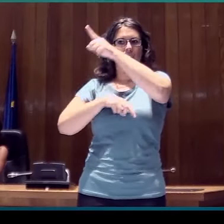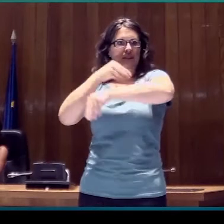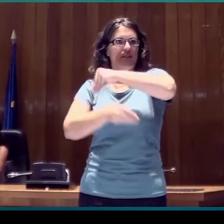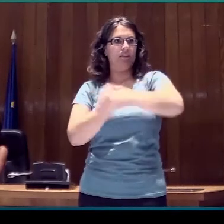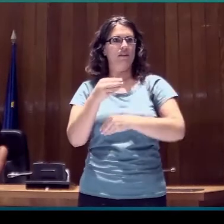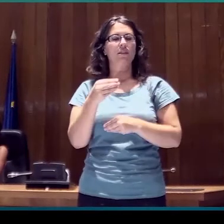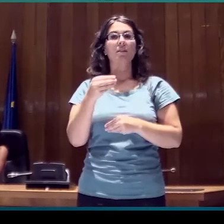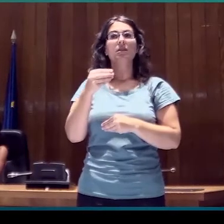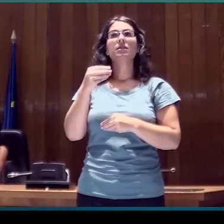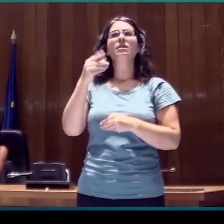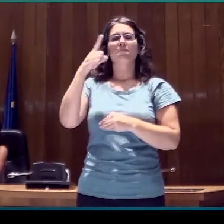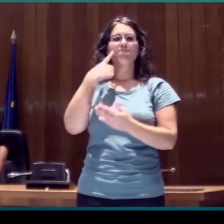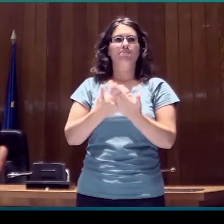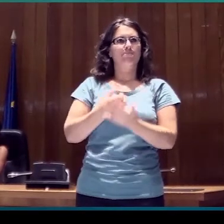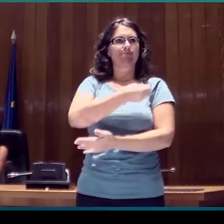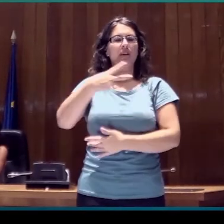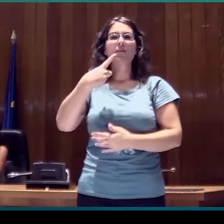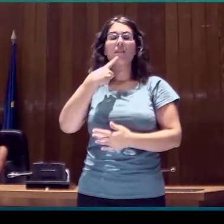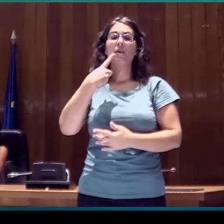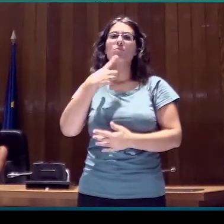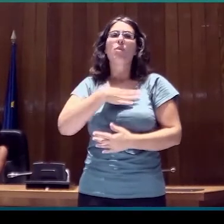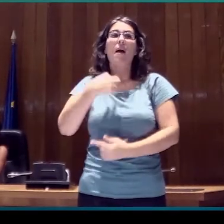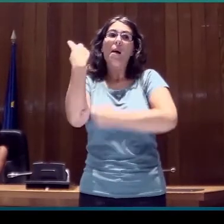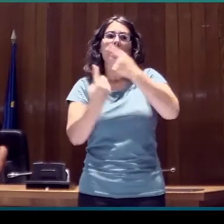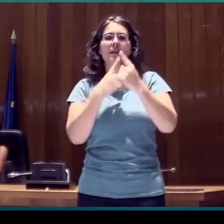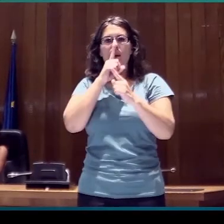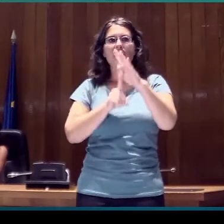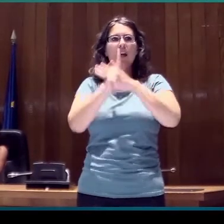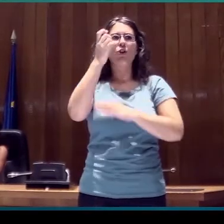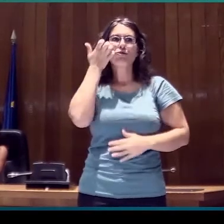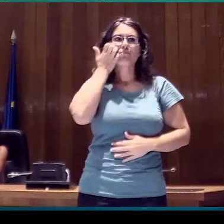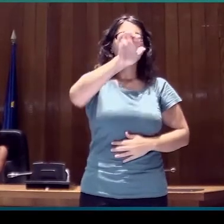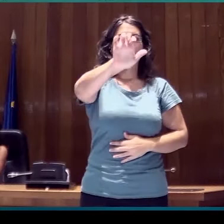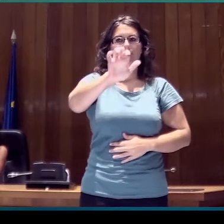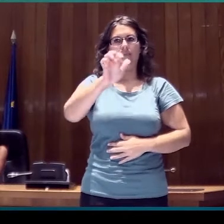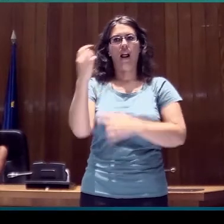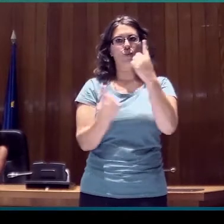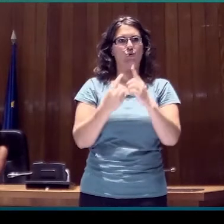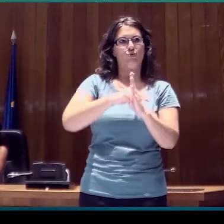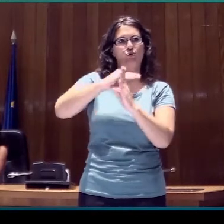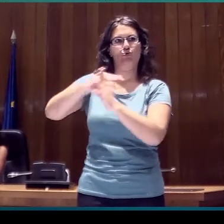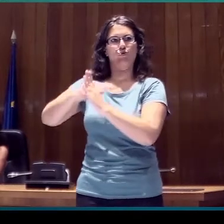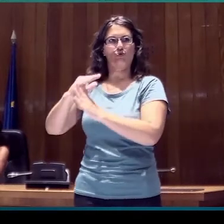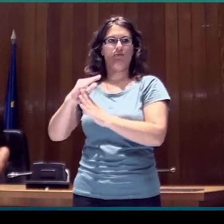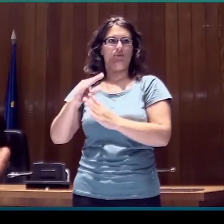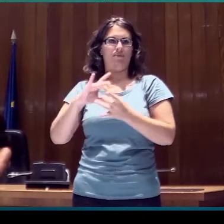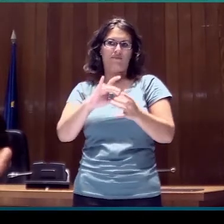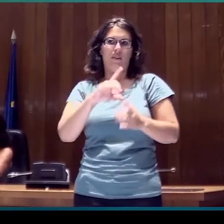que habría algunos desarrollos atípicos en la adquisición de la lengua de signos. Aludió también a este tema